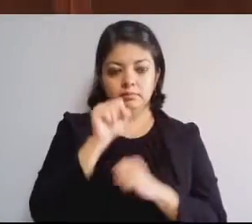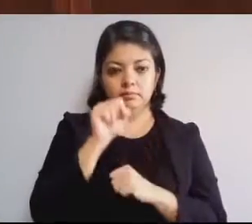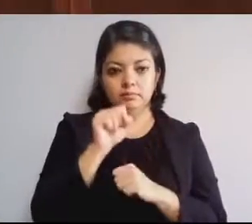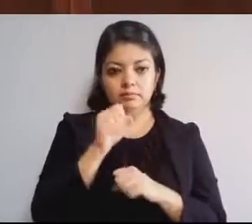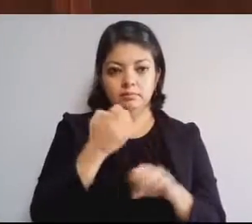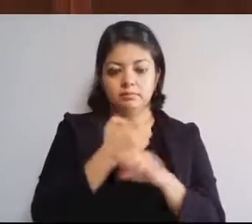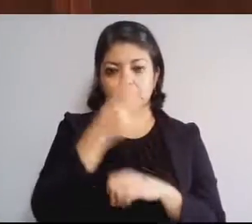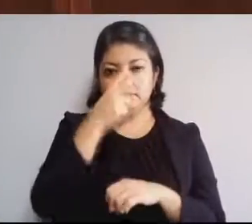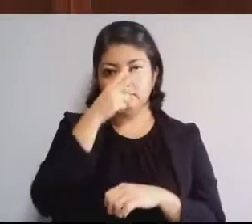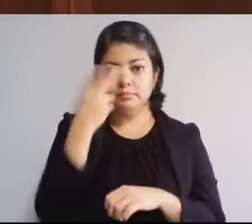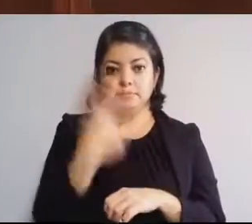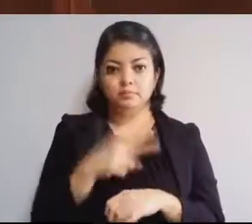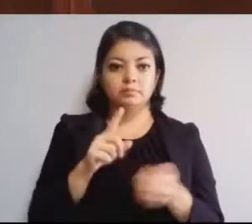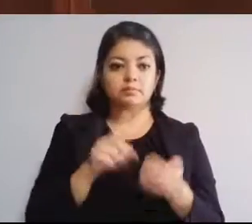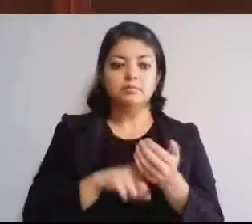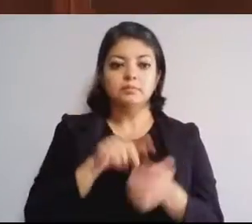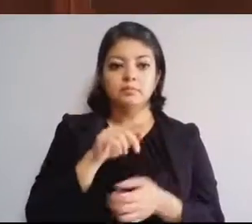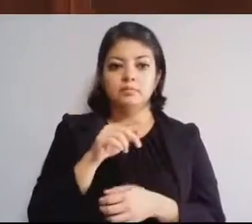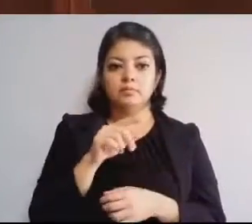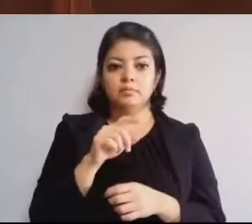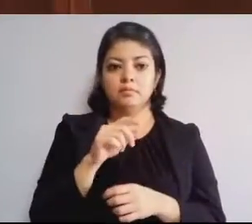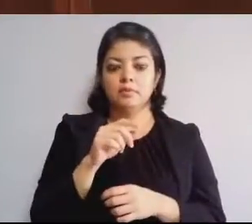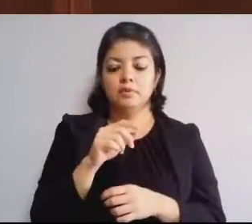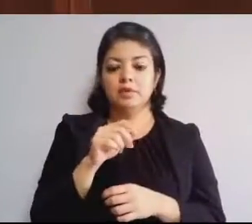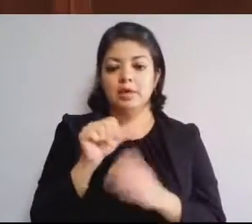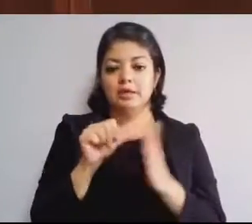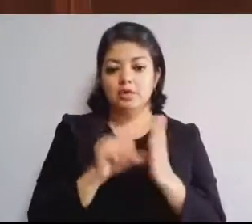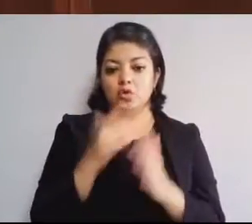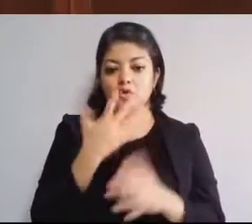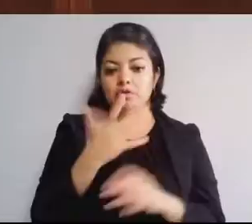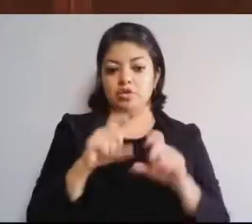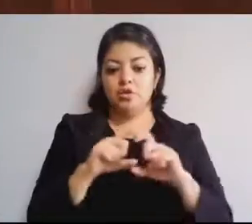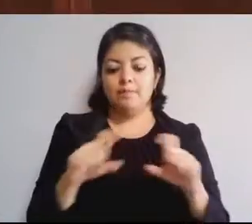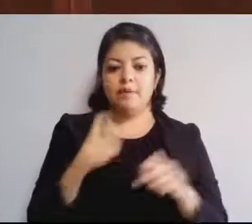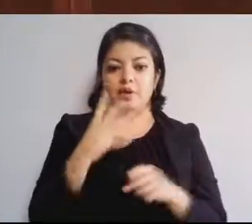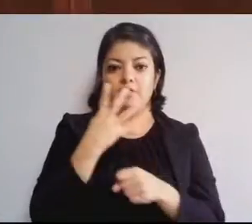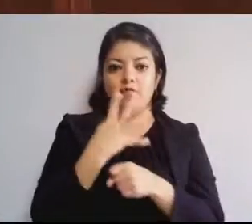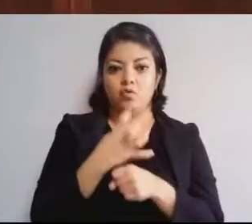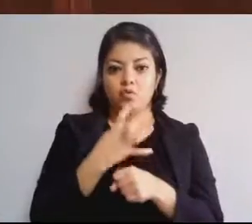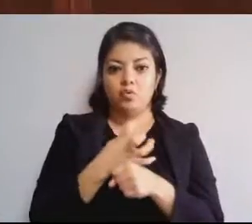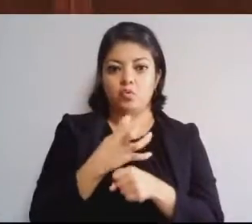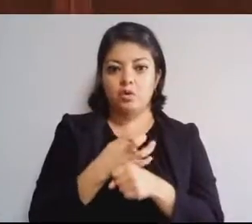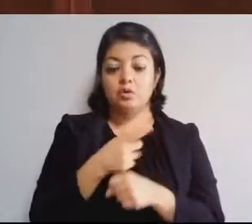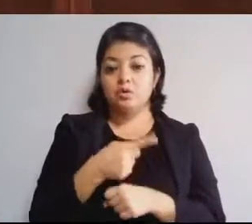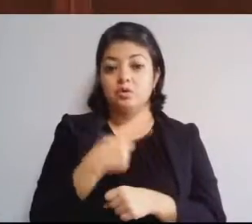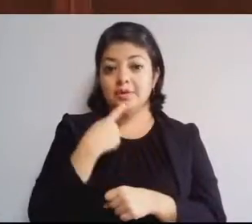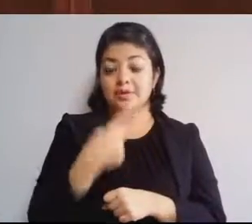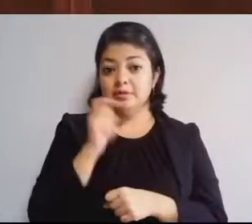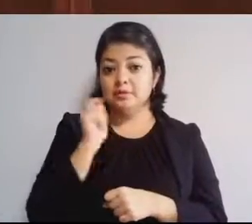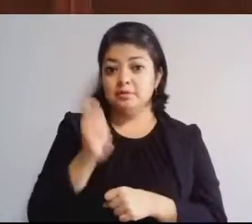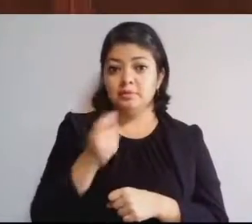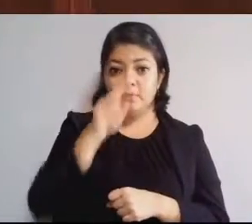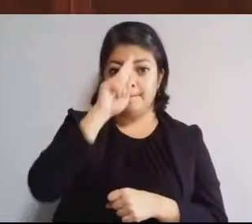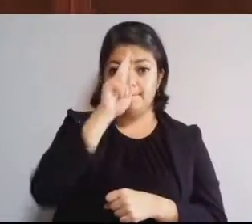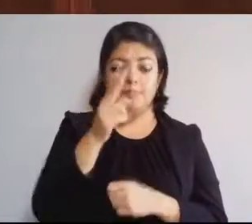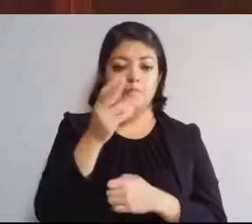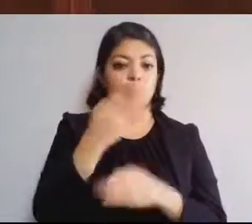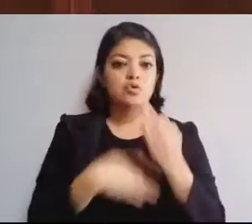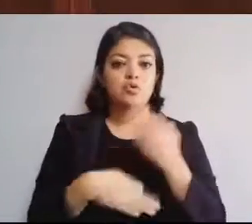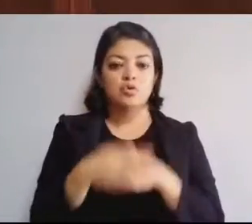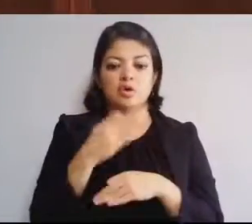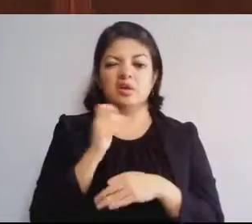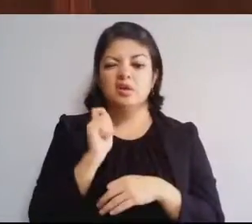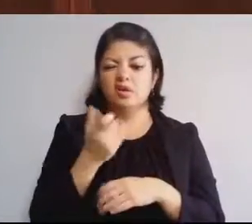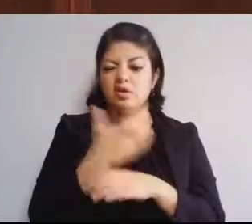de México, en su título segundo, en el artículo 5, párrafo cuarto, señala que queda prohibido todo tipo de